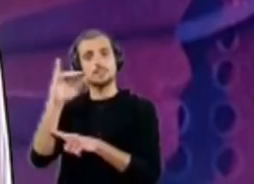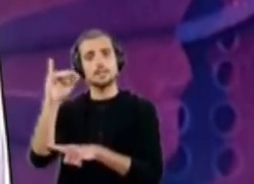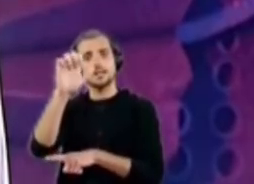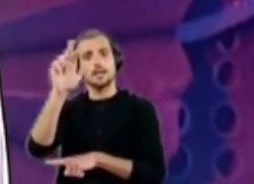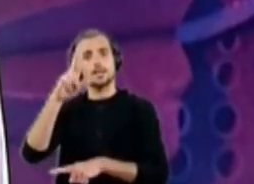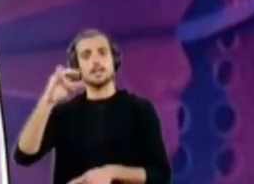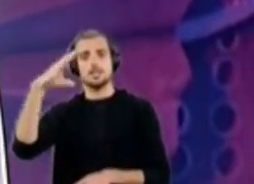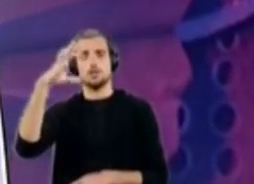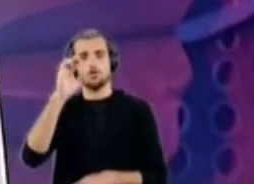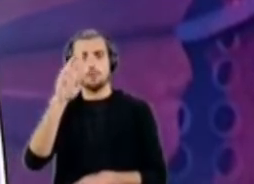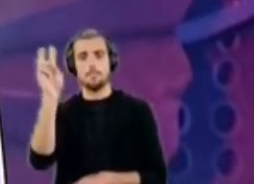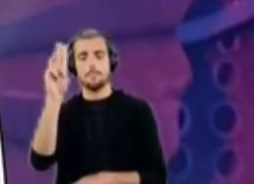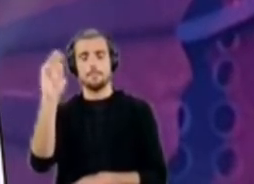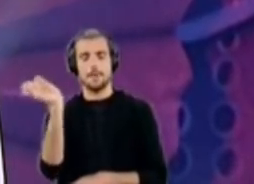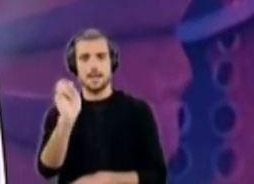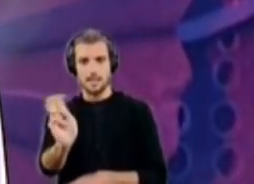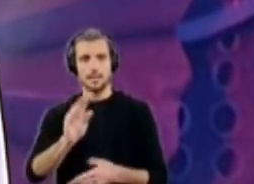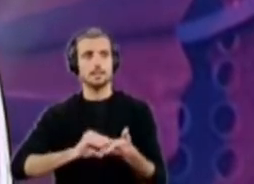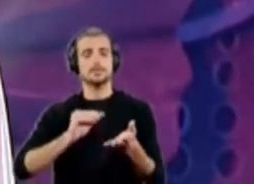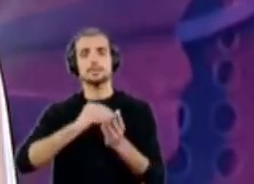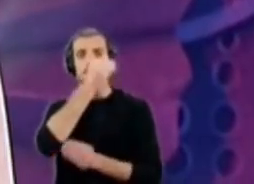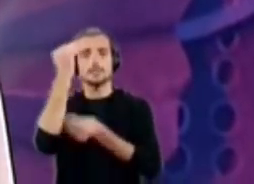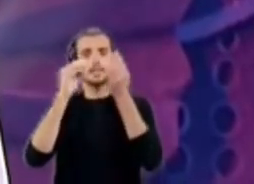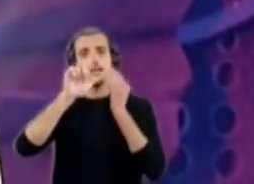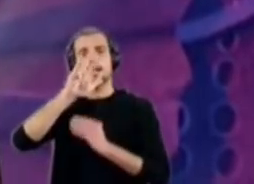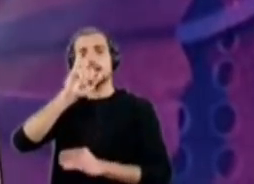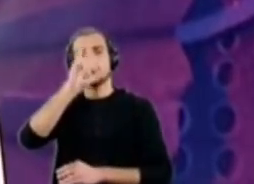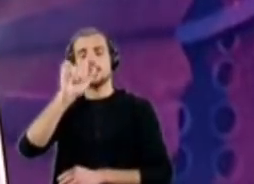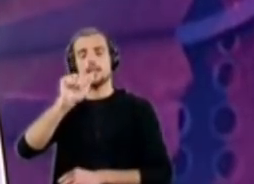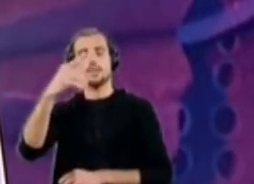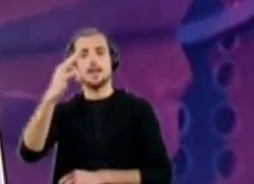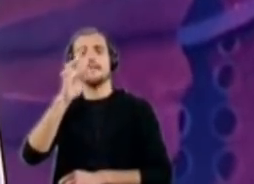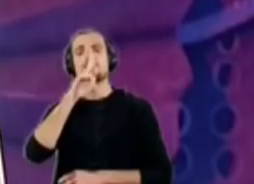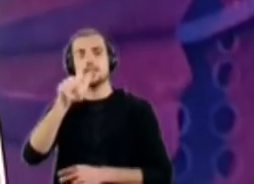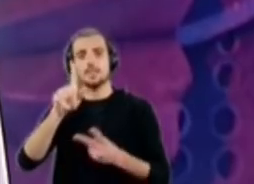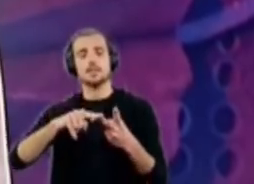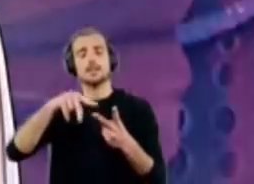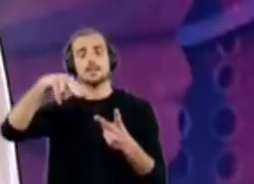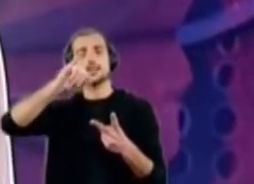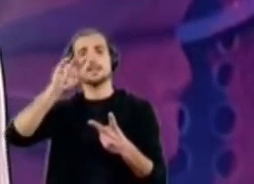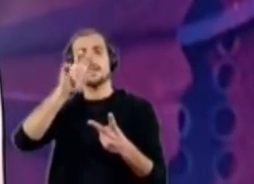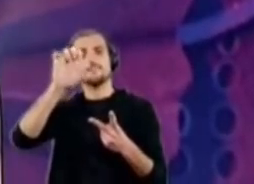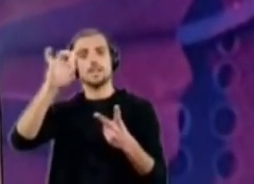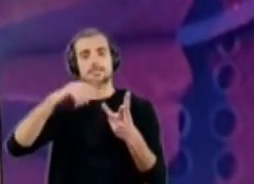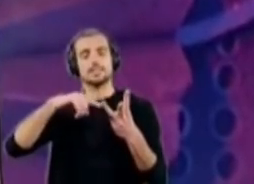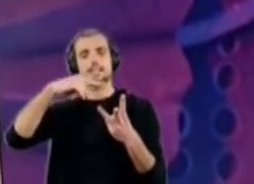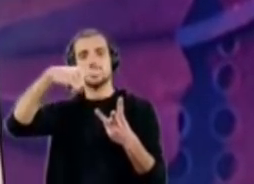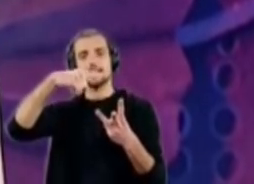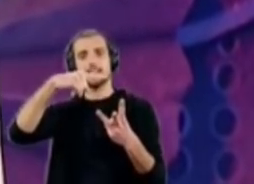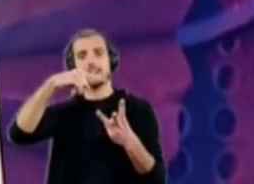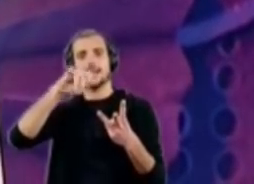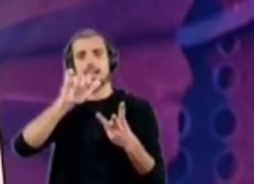Pérez Santana, con un maquillaje de Elizabeth Herrera Suárez, Nieves Martín Sanabria y también Geisa Talavera